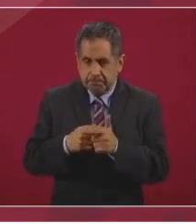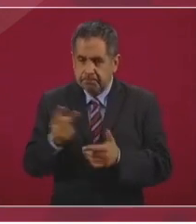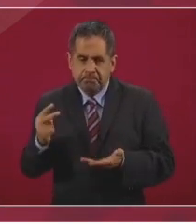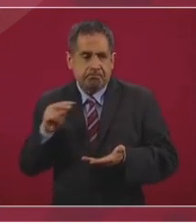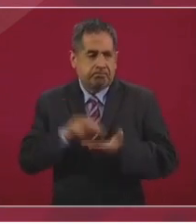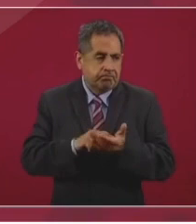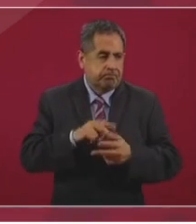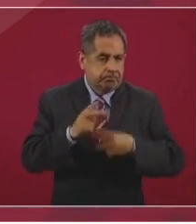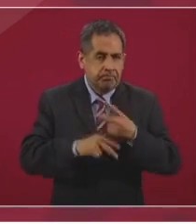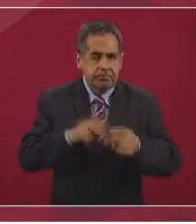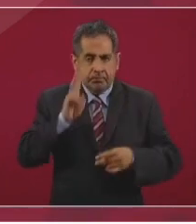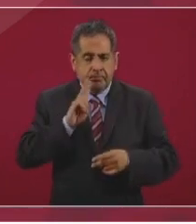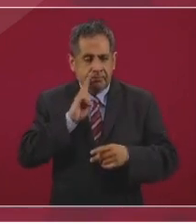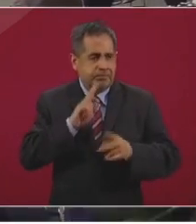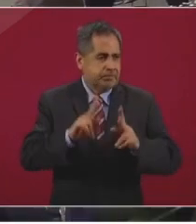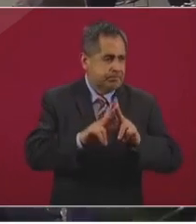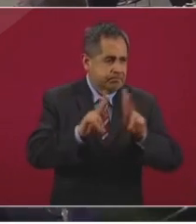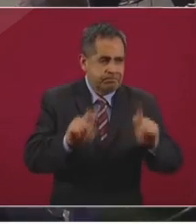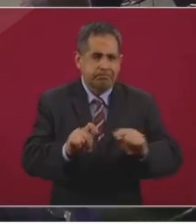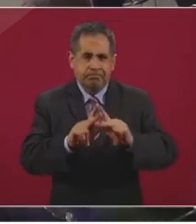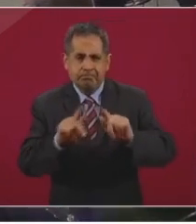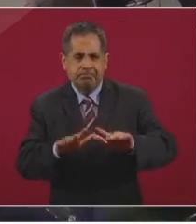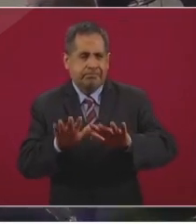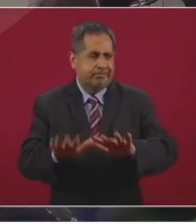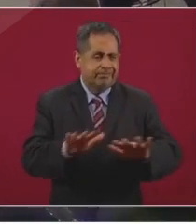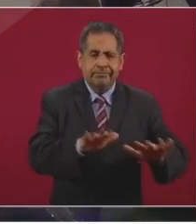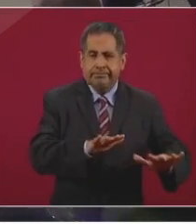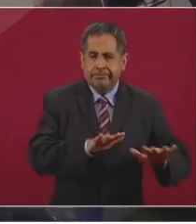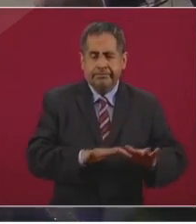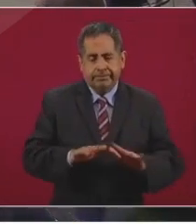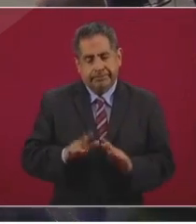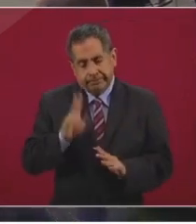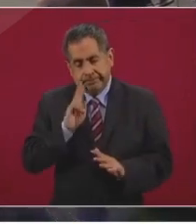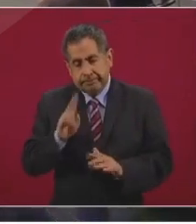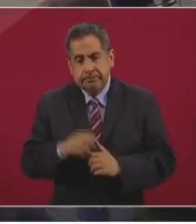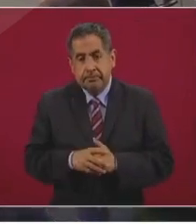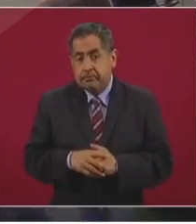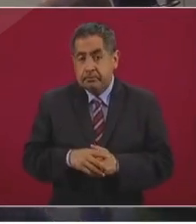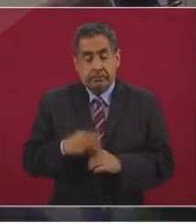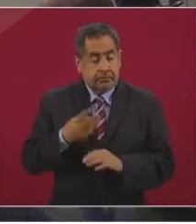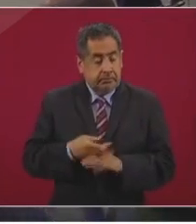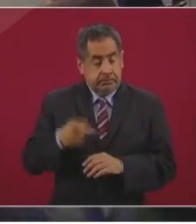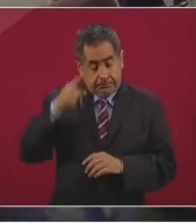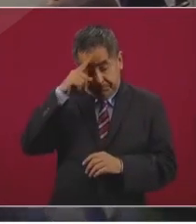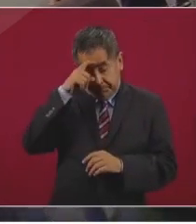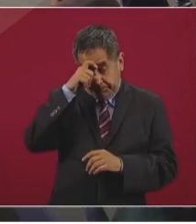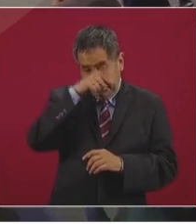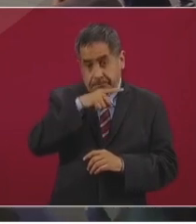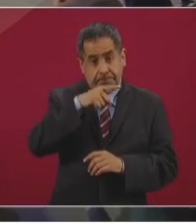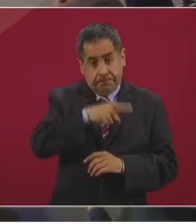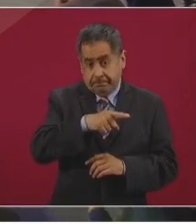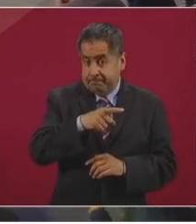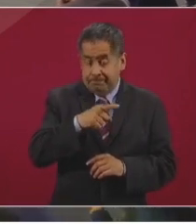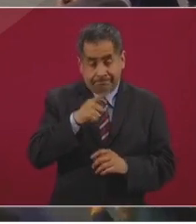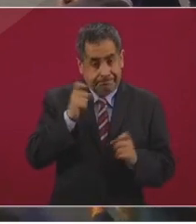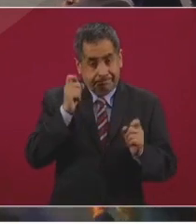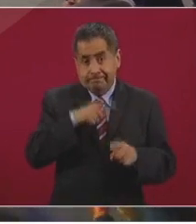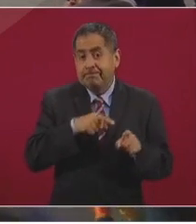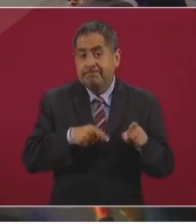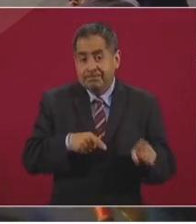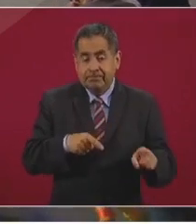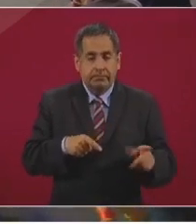procurando pacificar el estado. Nos ha costado mucho